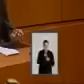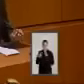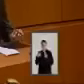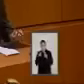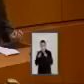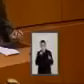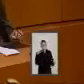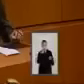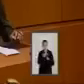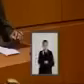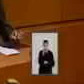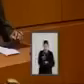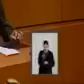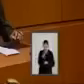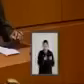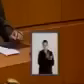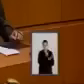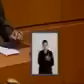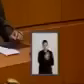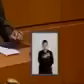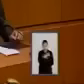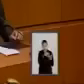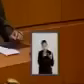iba a generar tensión en el país.